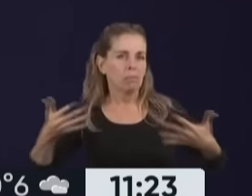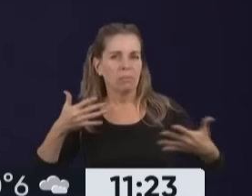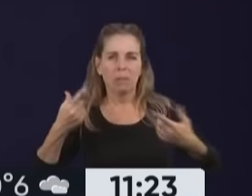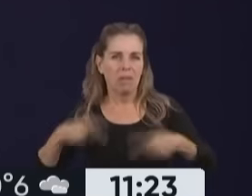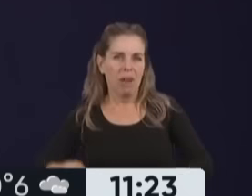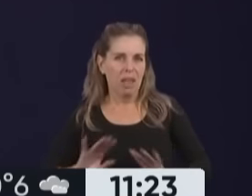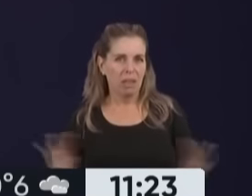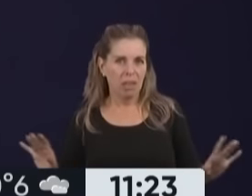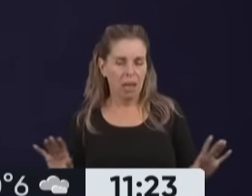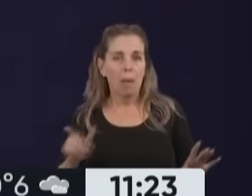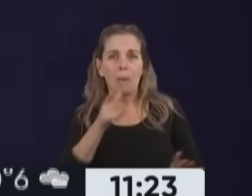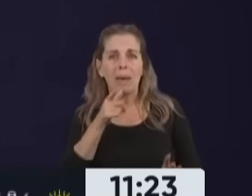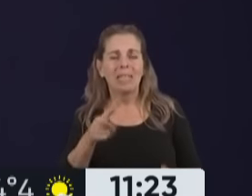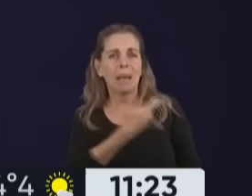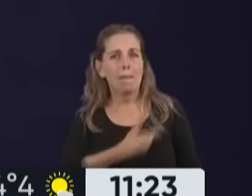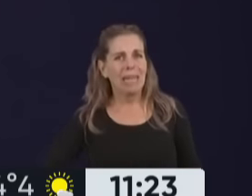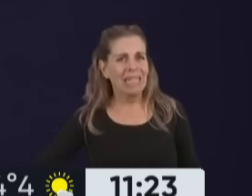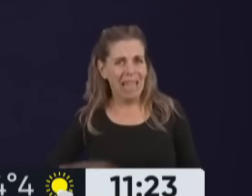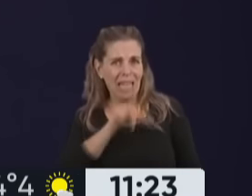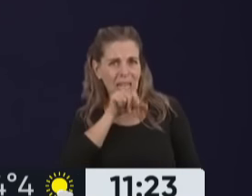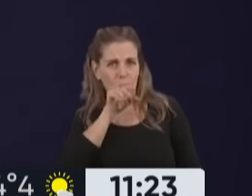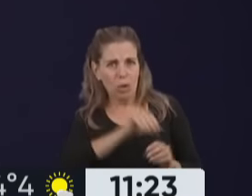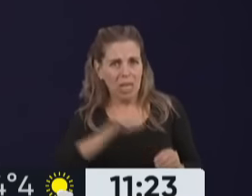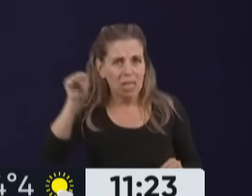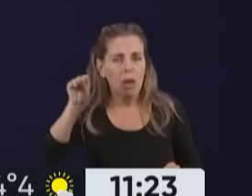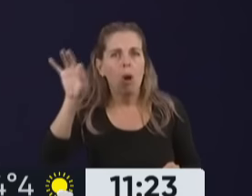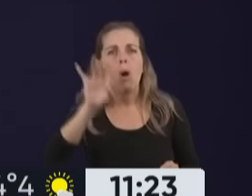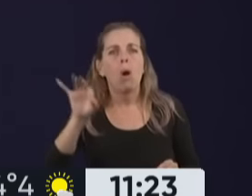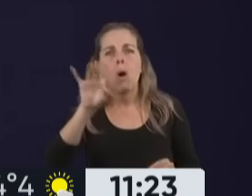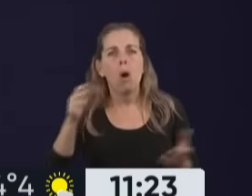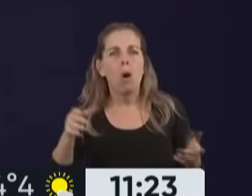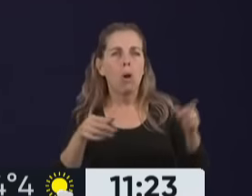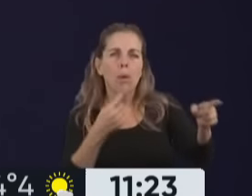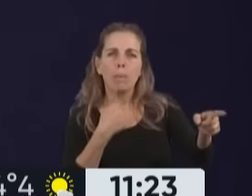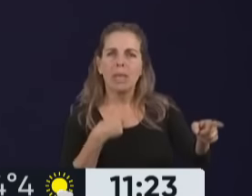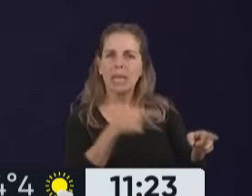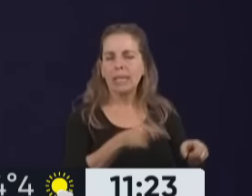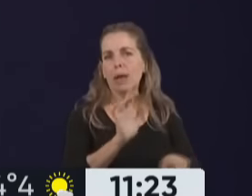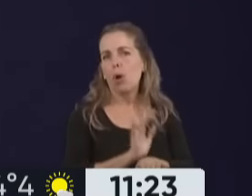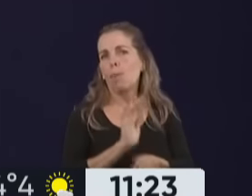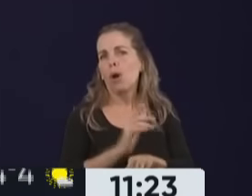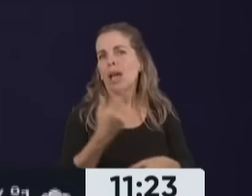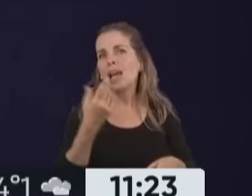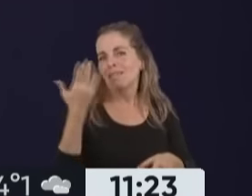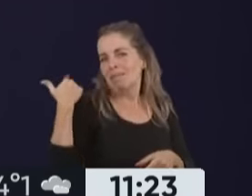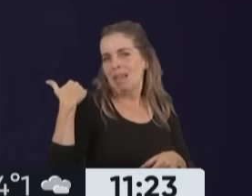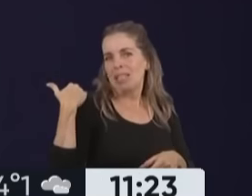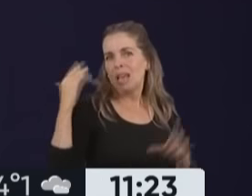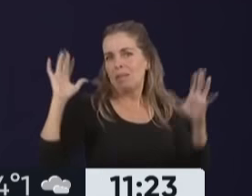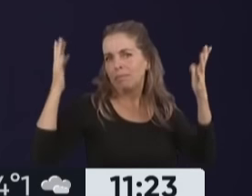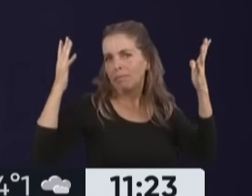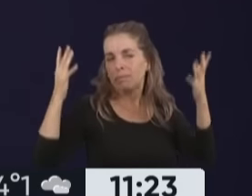el tuit del presidente, o si se quiere, lo que vos denominaste creo que festejo del